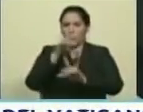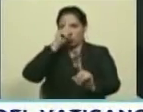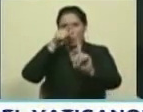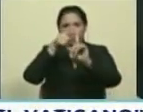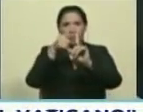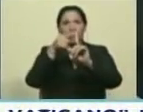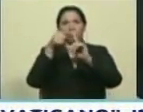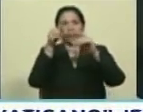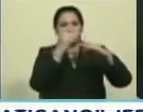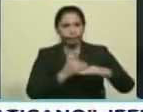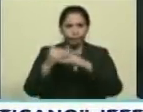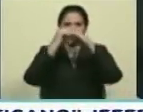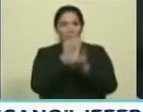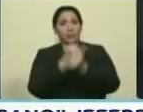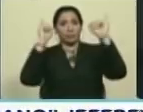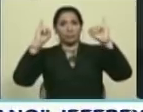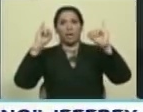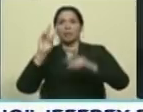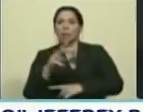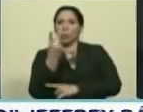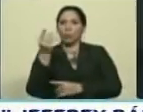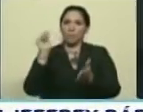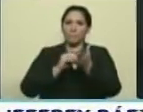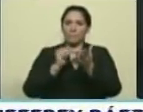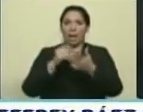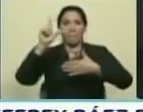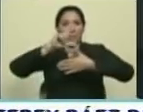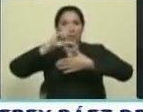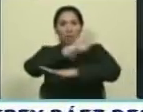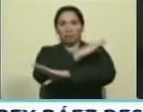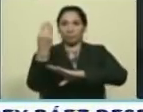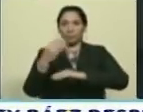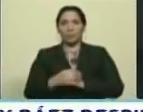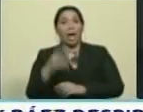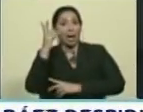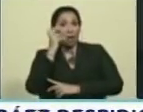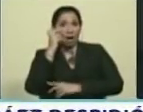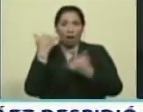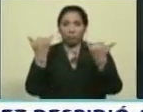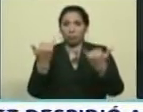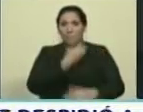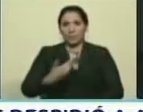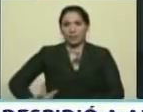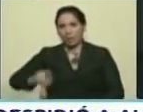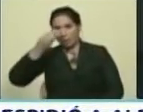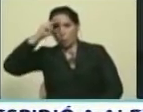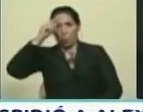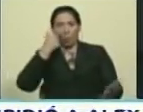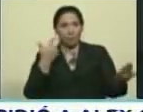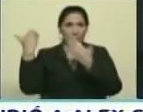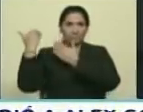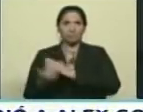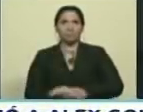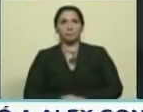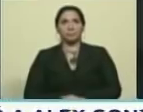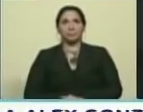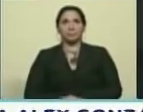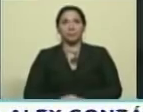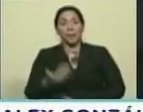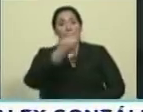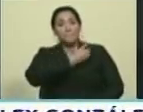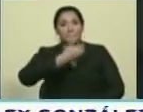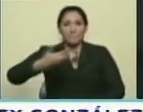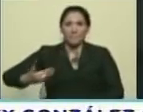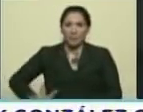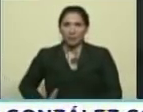común, independizar por segunda vez a América Latina y el Caribe. Vamos a escuchar a palabras del presidente de Cuba, Miguel Díaz-Canel. Presidente